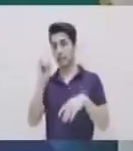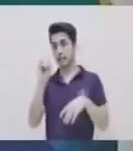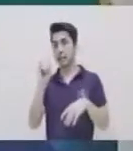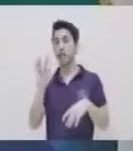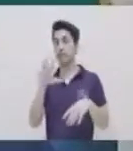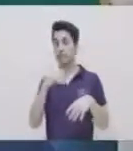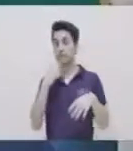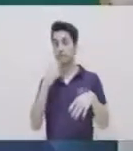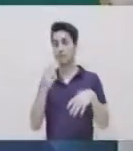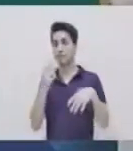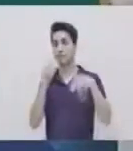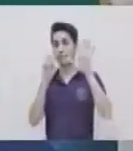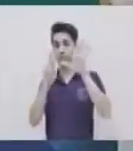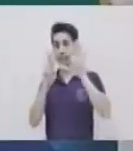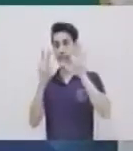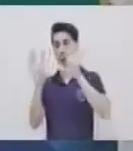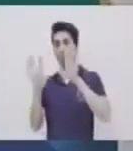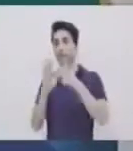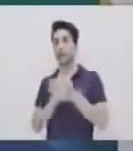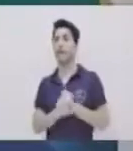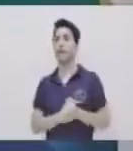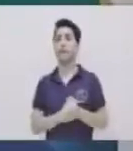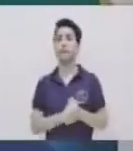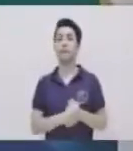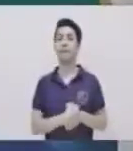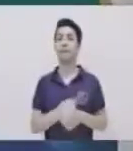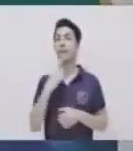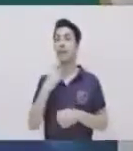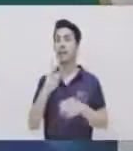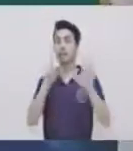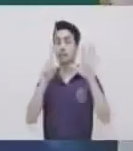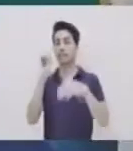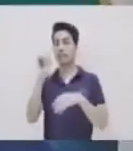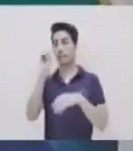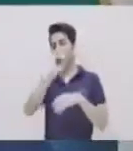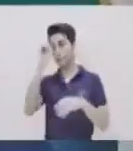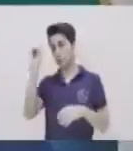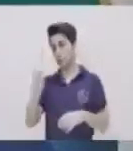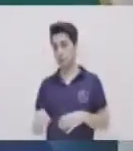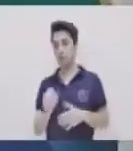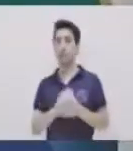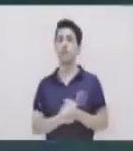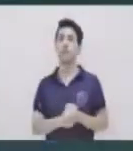a 79. Entonces, ¿qué significa el decil 6? Recordemos, 60%.